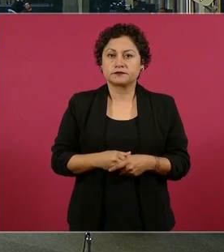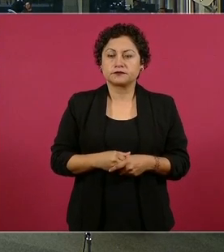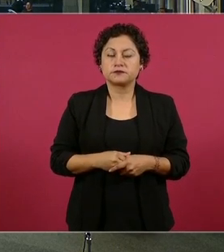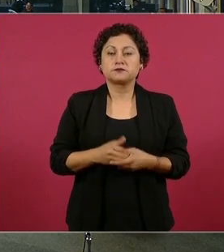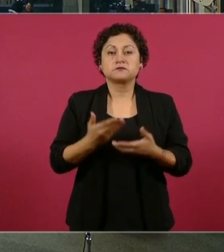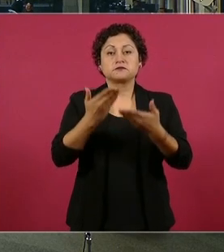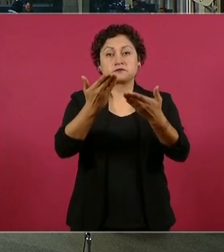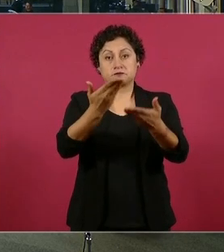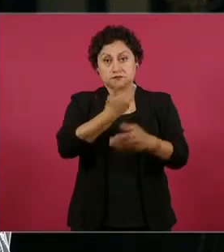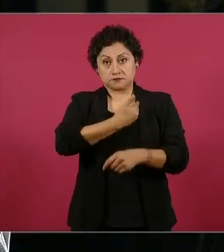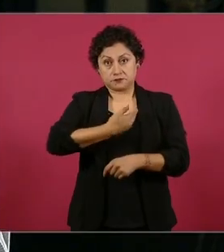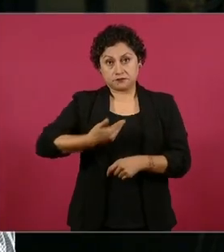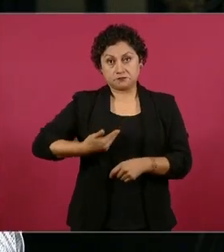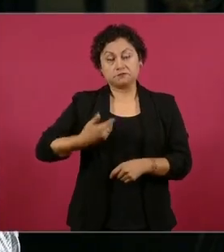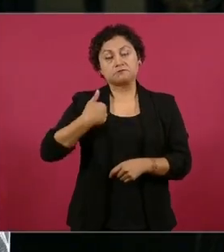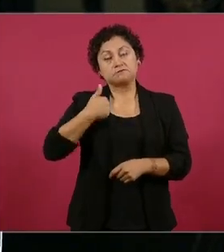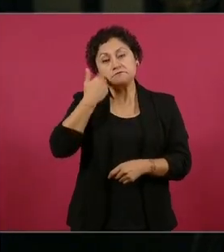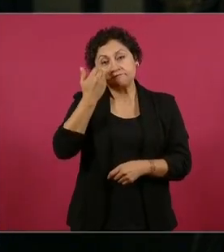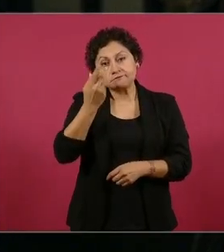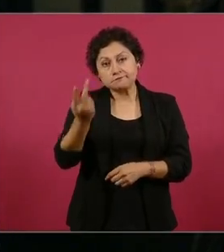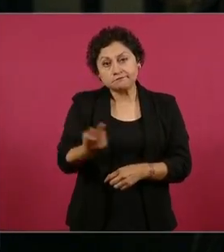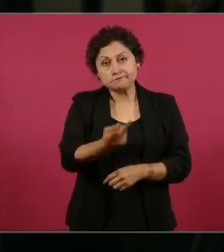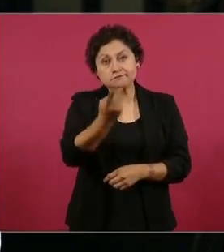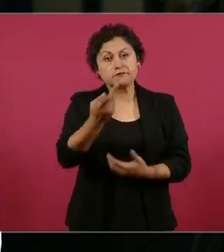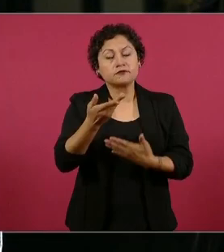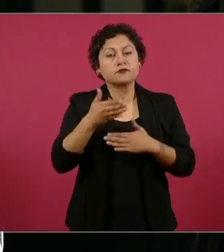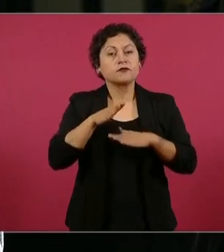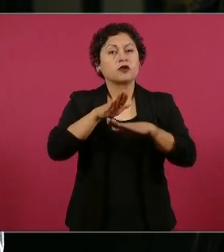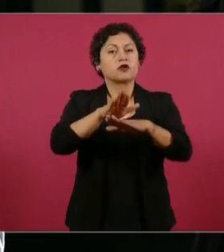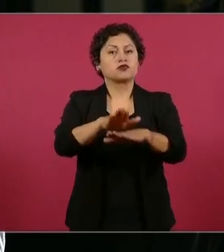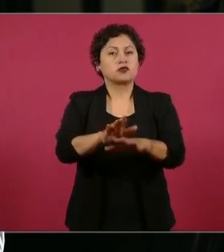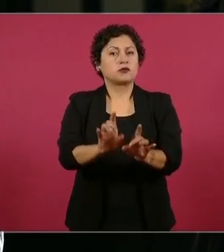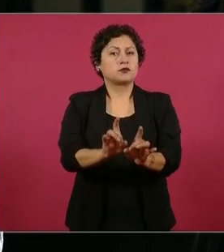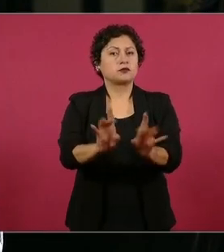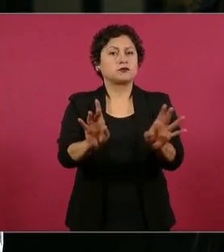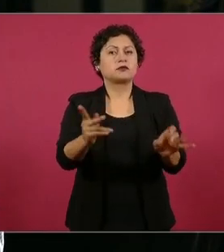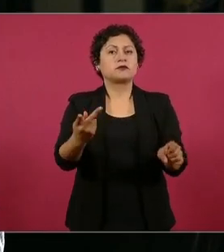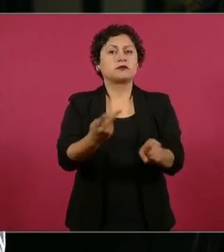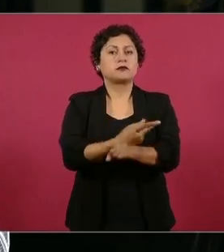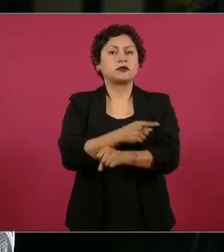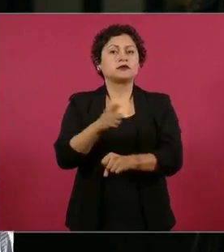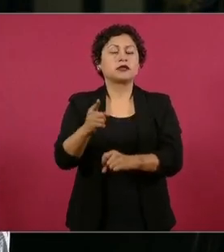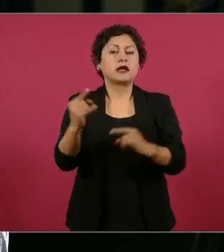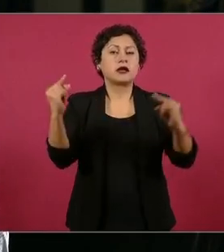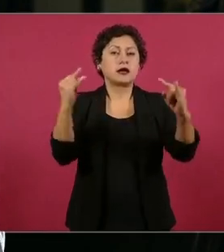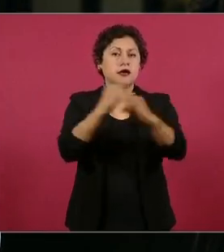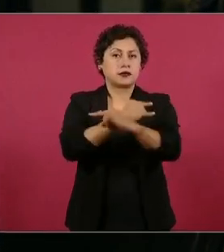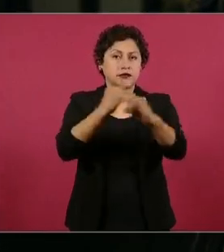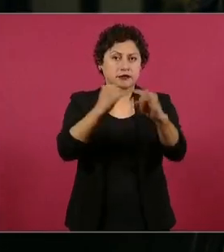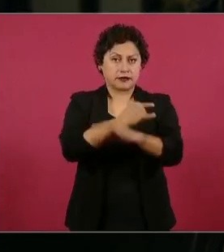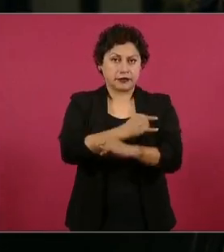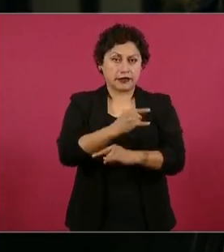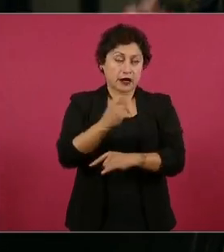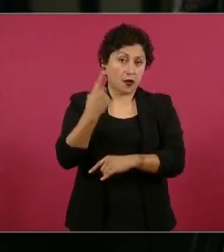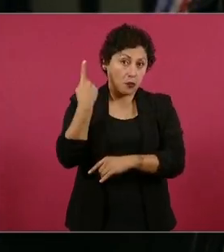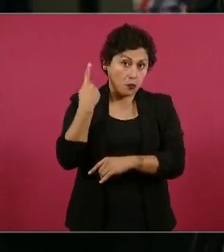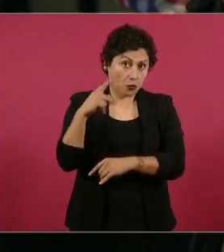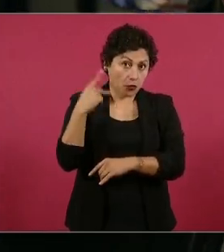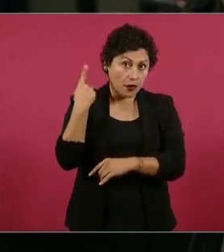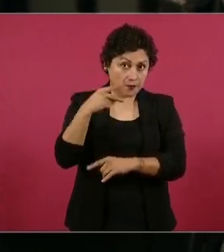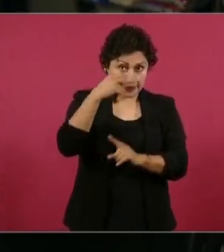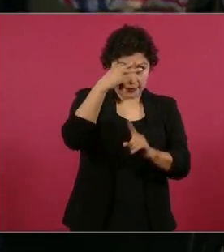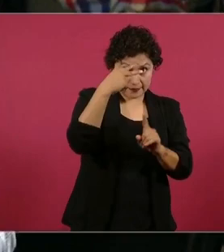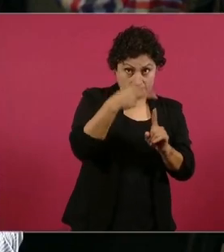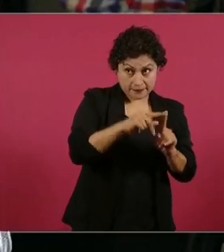Presidente, preguntarle en primera instancia sobre esta situación que se está dando en la carretera México-Puebla, en la que, bueno, grupos de campesinos